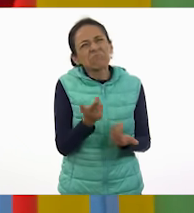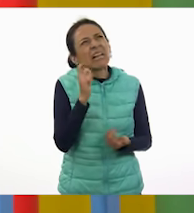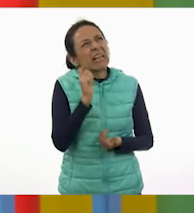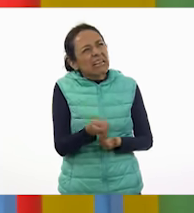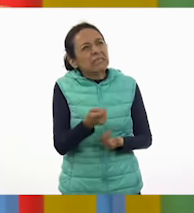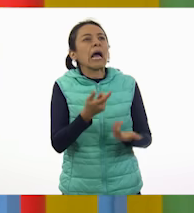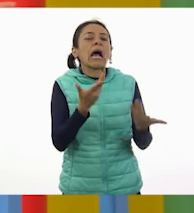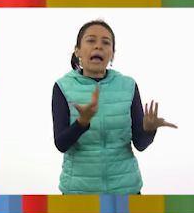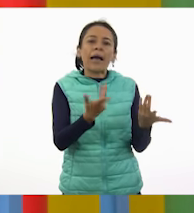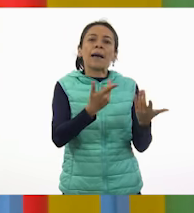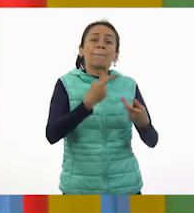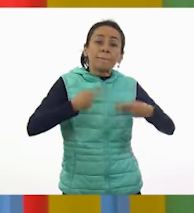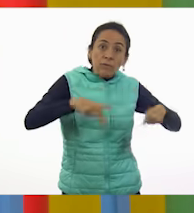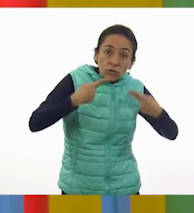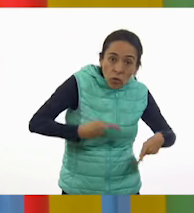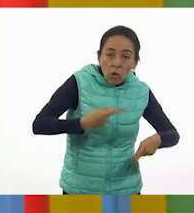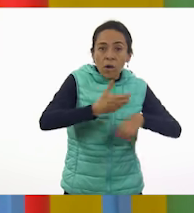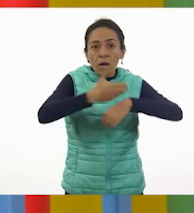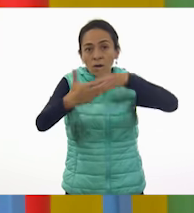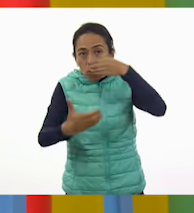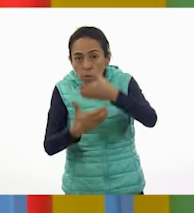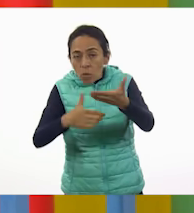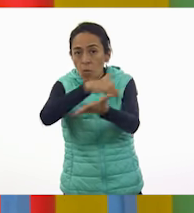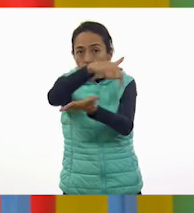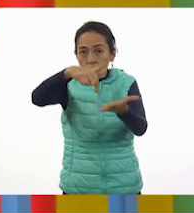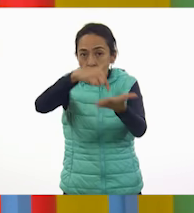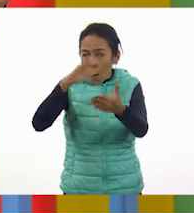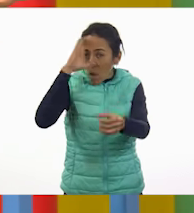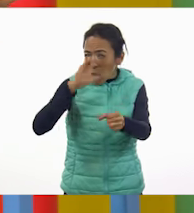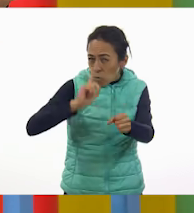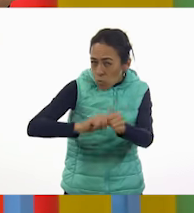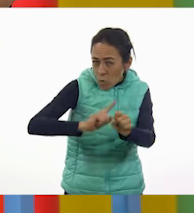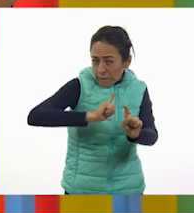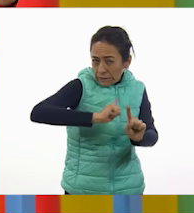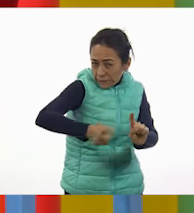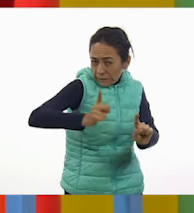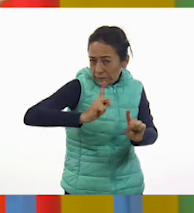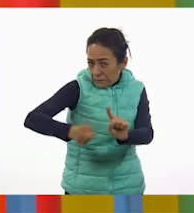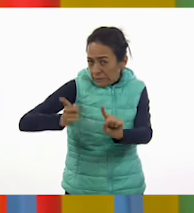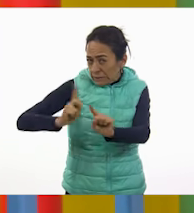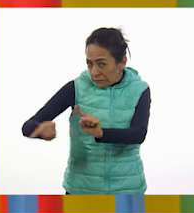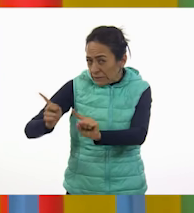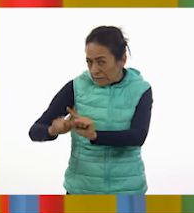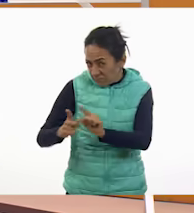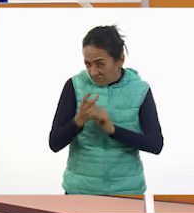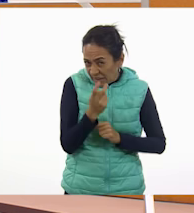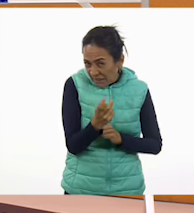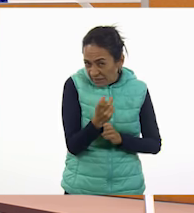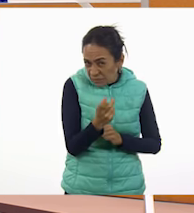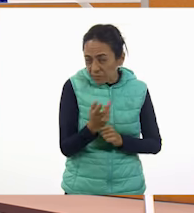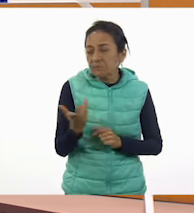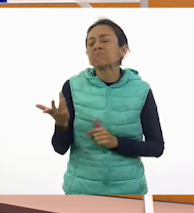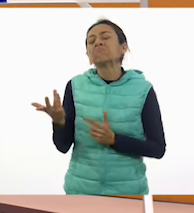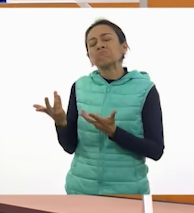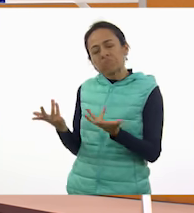personas, lugares, culturas, que son variadas, ¿cierto? Sí, muy bien. Muy bien a todos los niños y niñas que